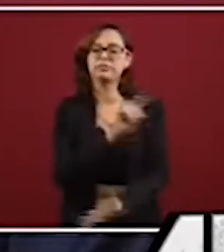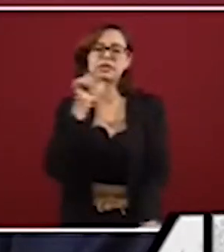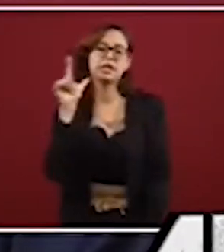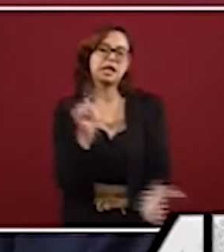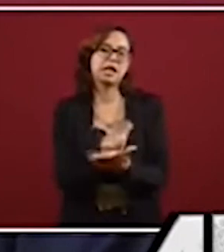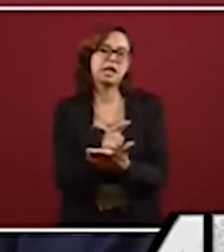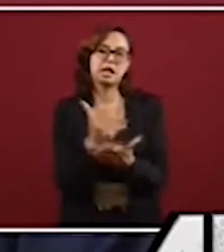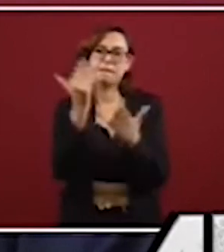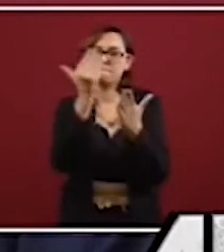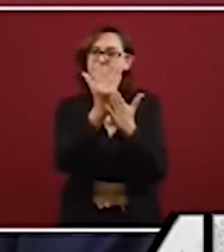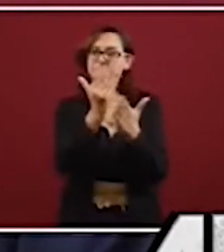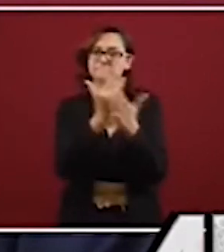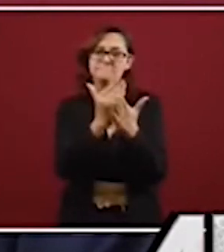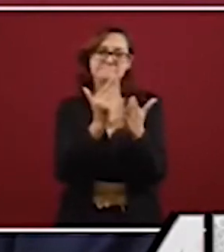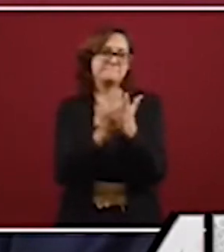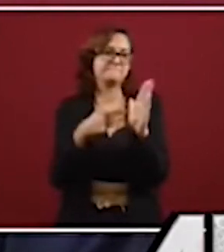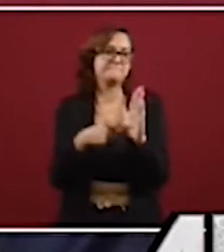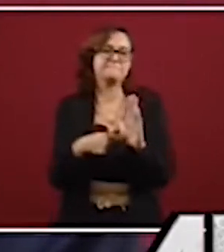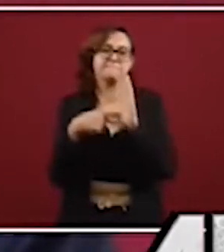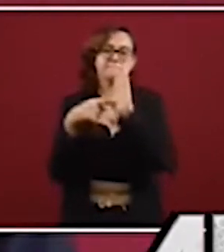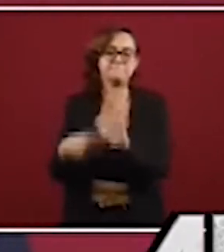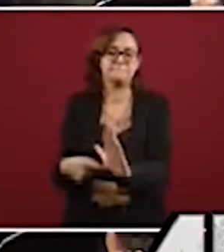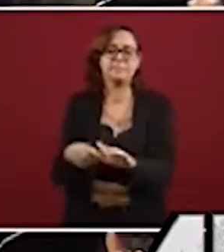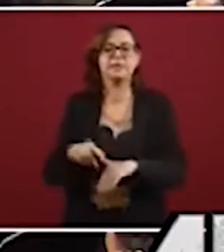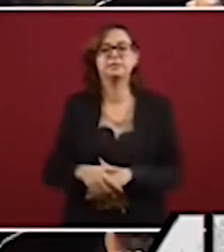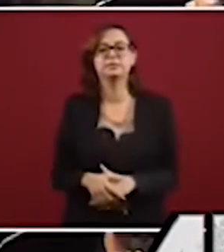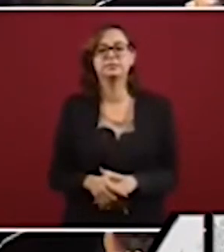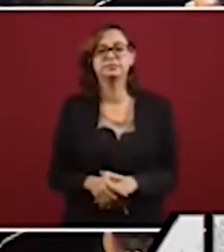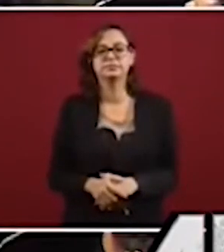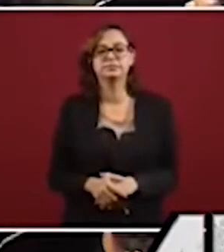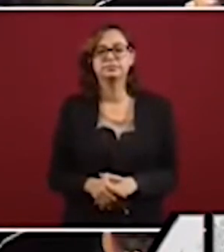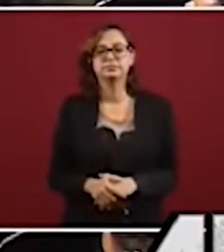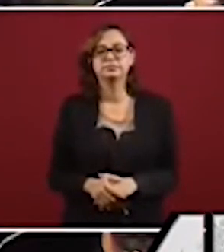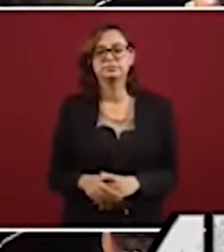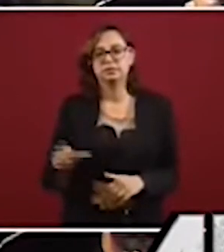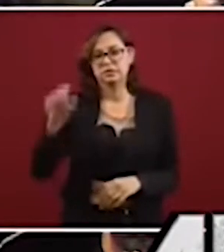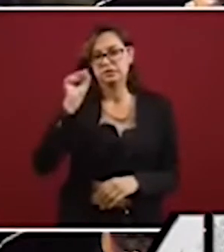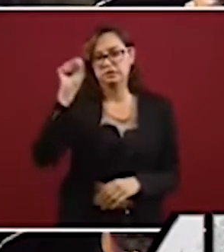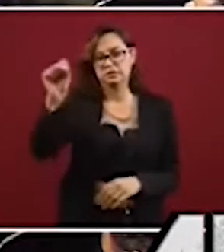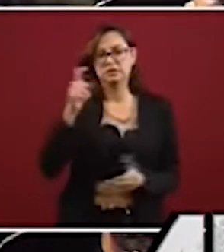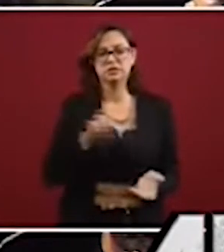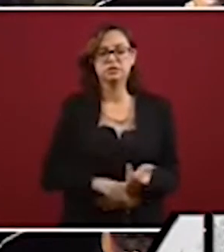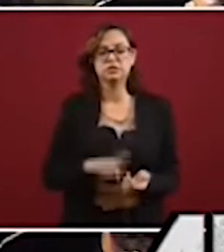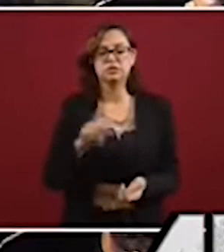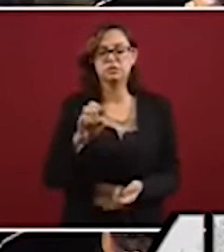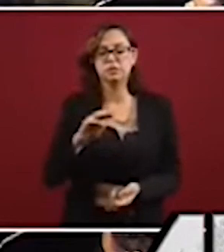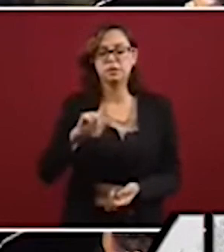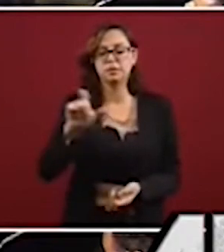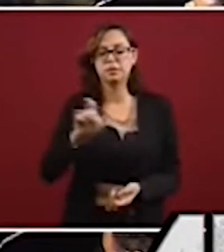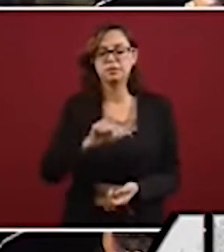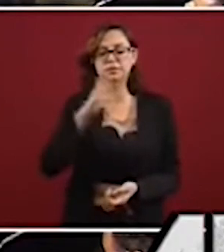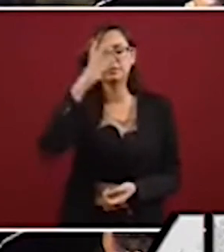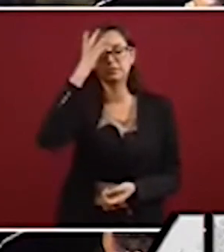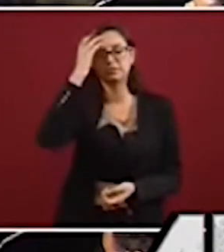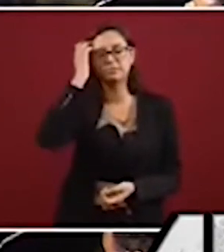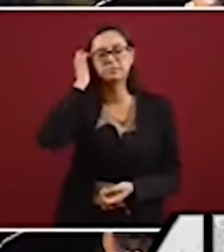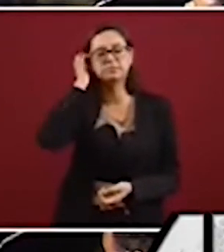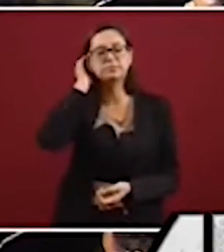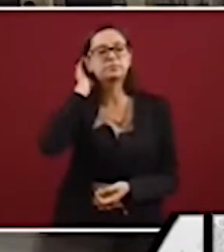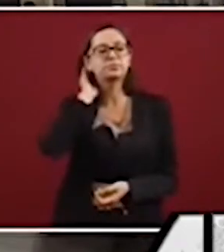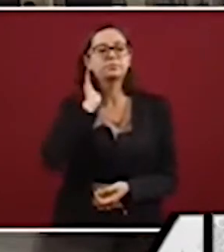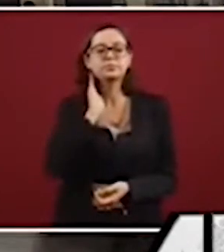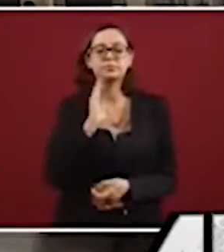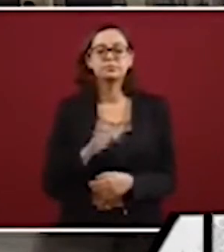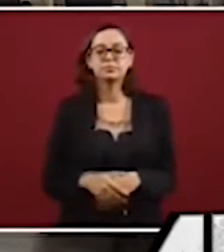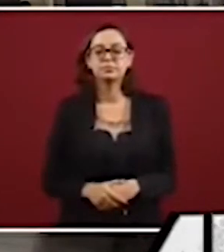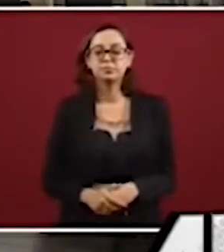los estatutos que existen en el caso del sindicato petrolero. ¿Pero hay algún planteamiento de su gobierno